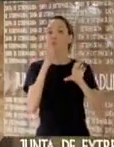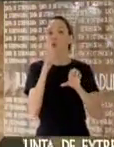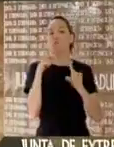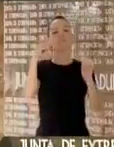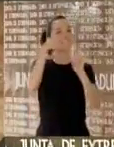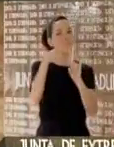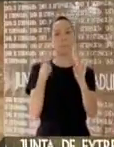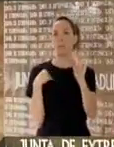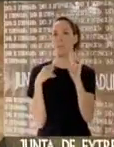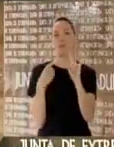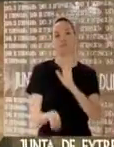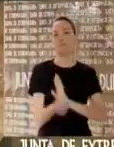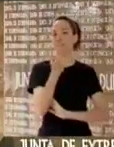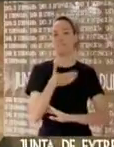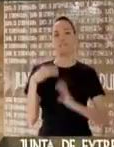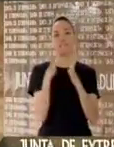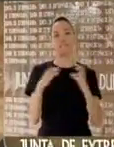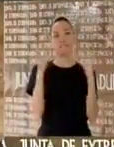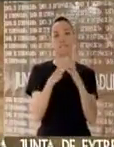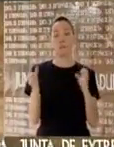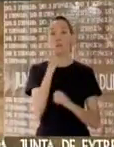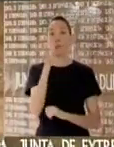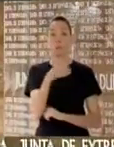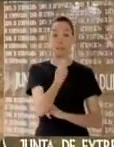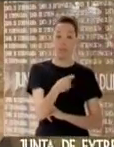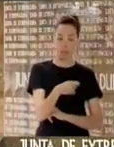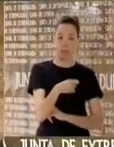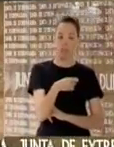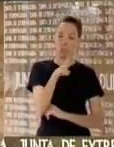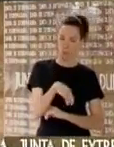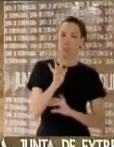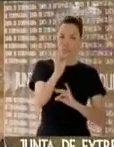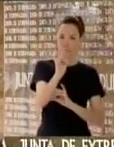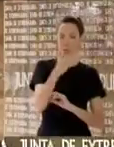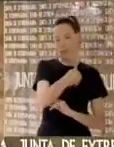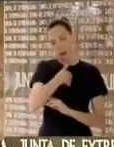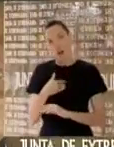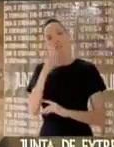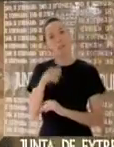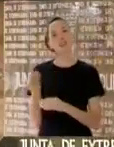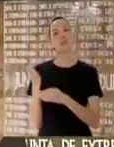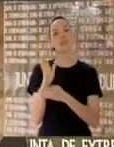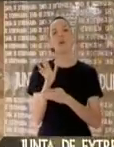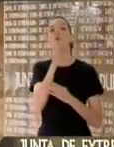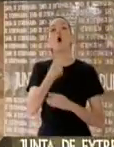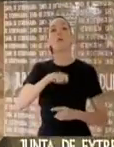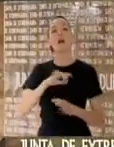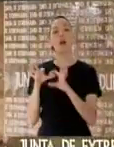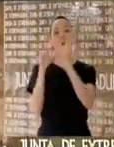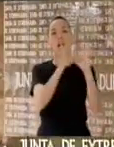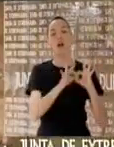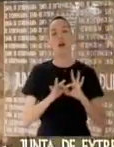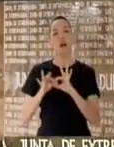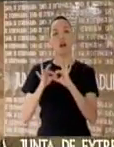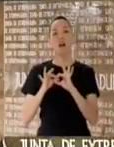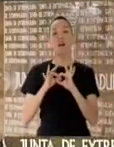todos, además de ser presidente de una parte, constituimos una representación del todo, ¿no? Y esto es lo que algunos parece no